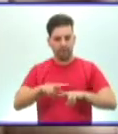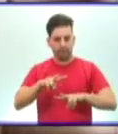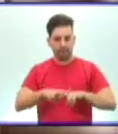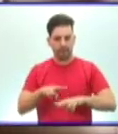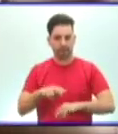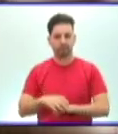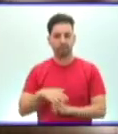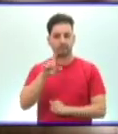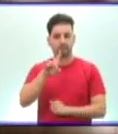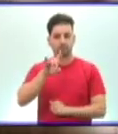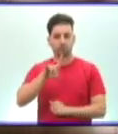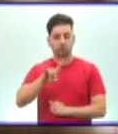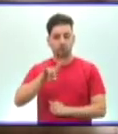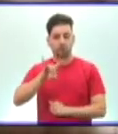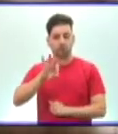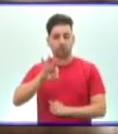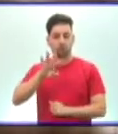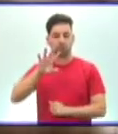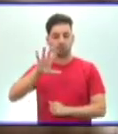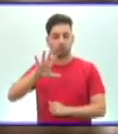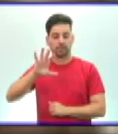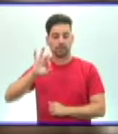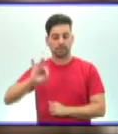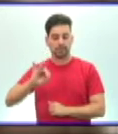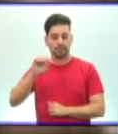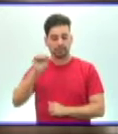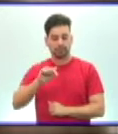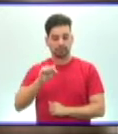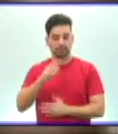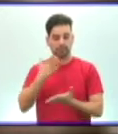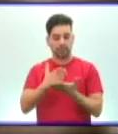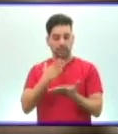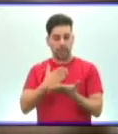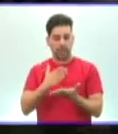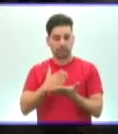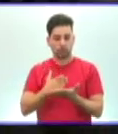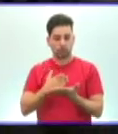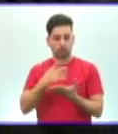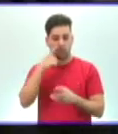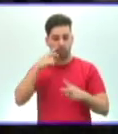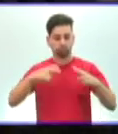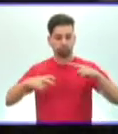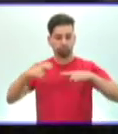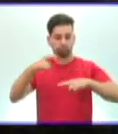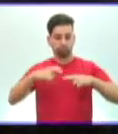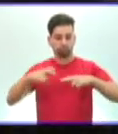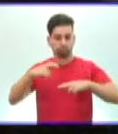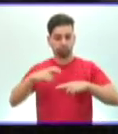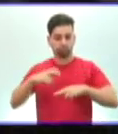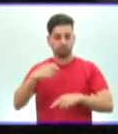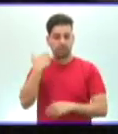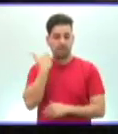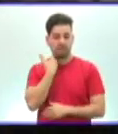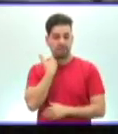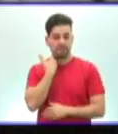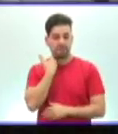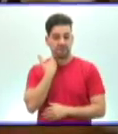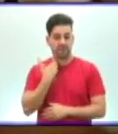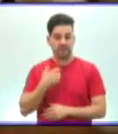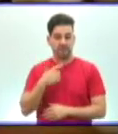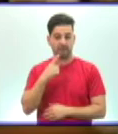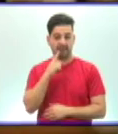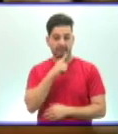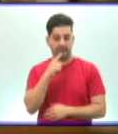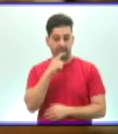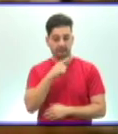1857, Finlay inicia sus estudios experimentales sobre la fiebre amarilla y presenta ante la Real Academia de